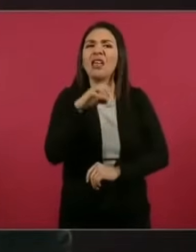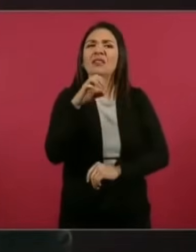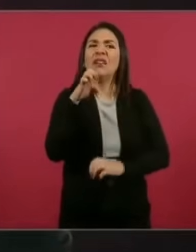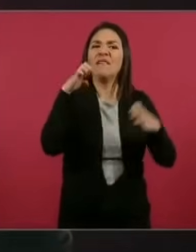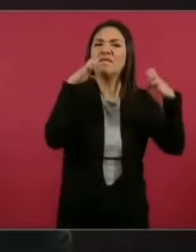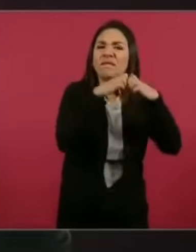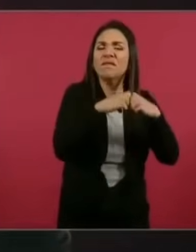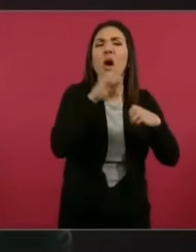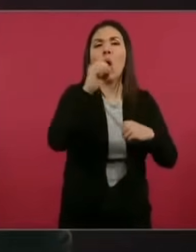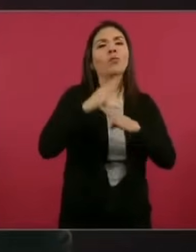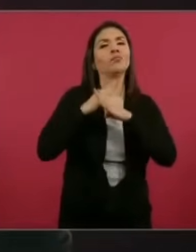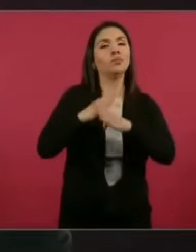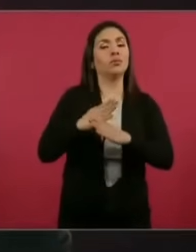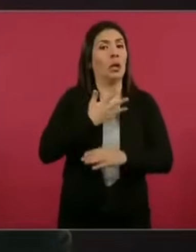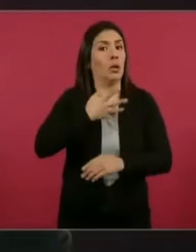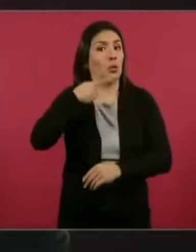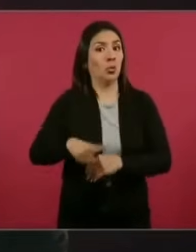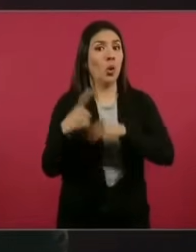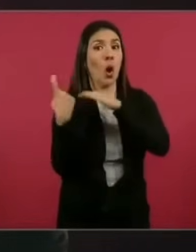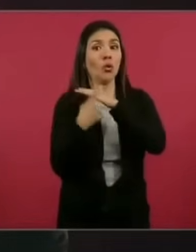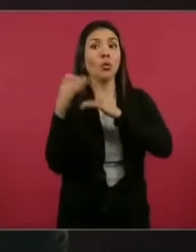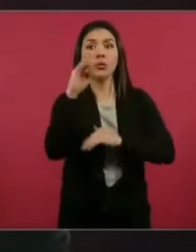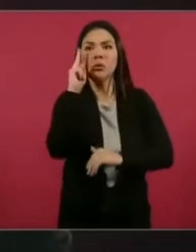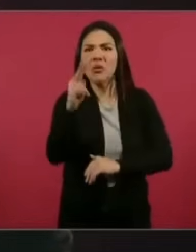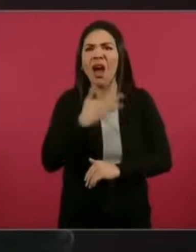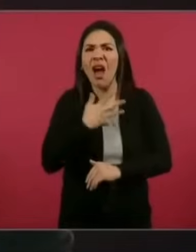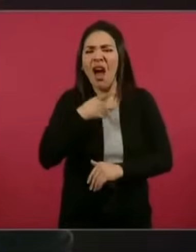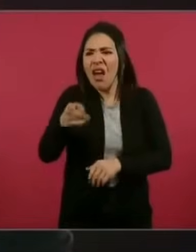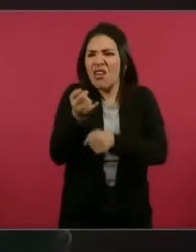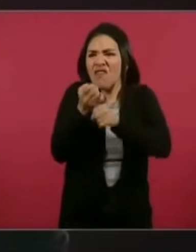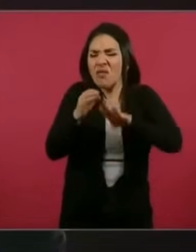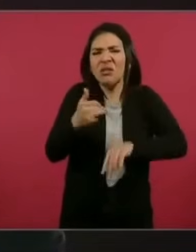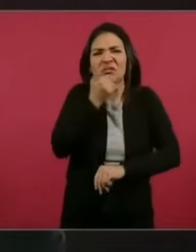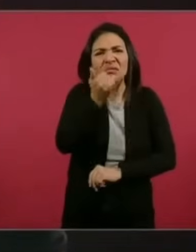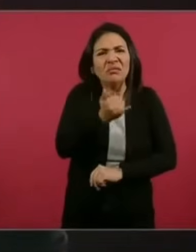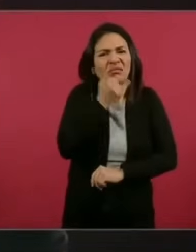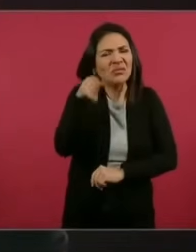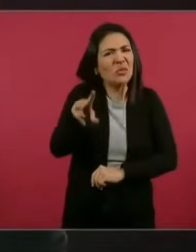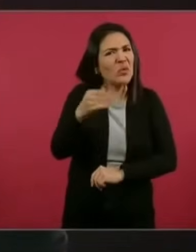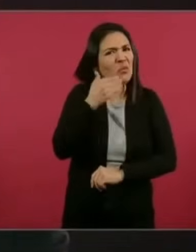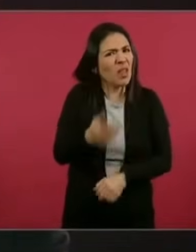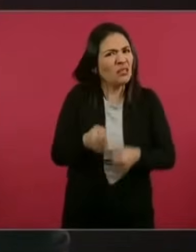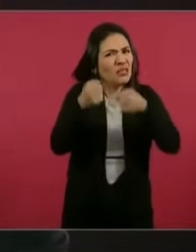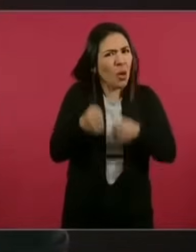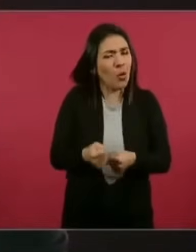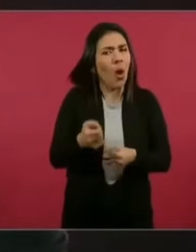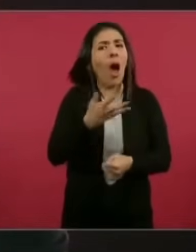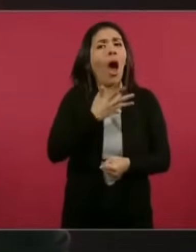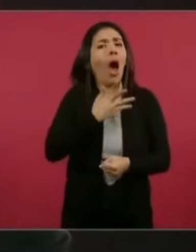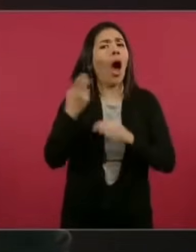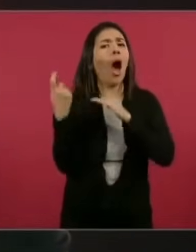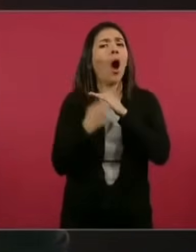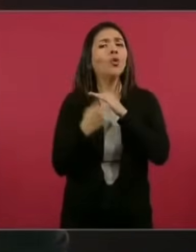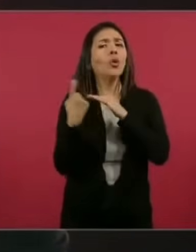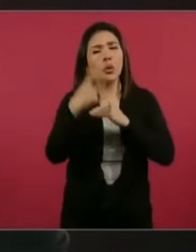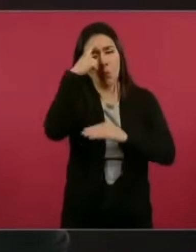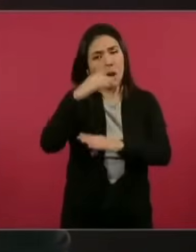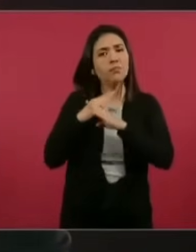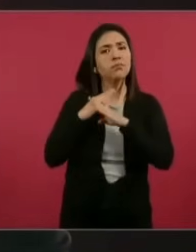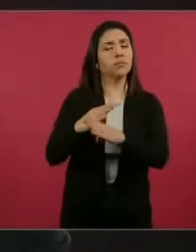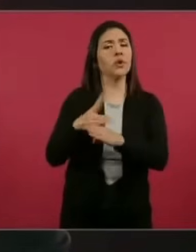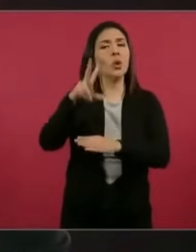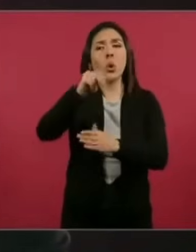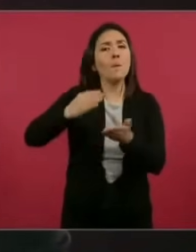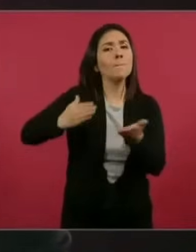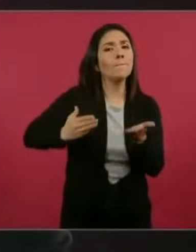Esto significa que en cuanto se encuentra cierto tráfico malicioso, los detectores y los sistemas paran ese tráfico